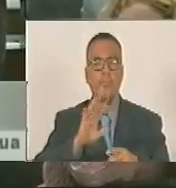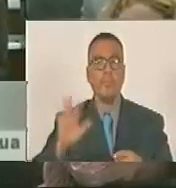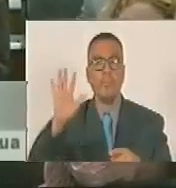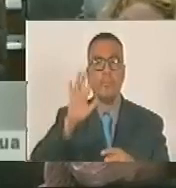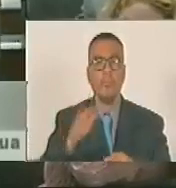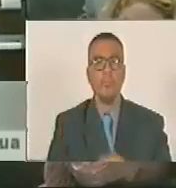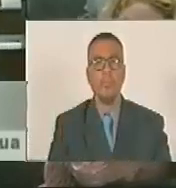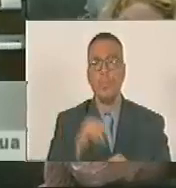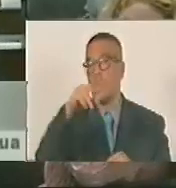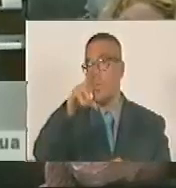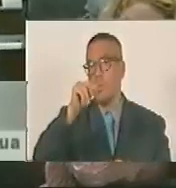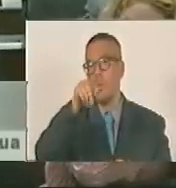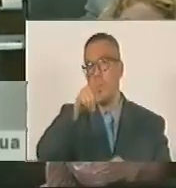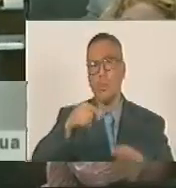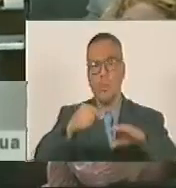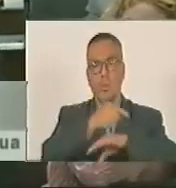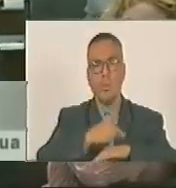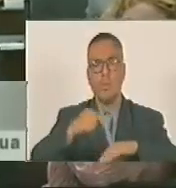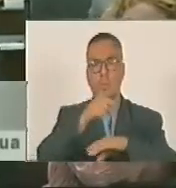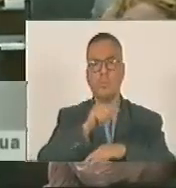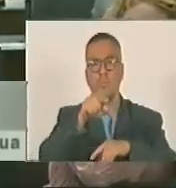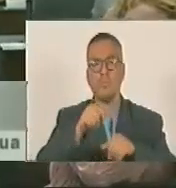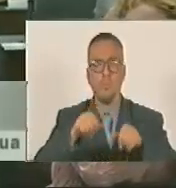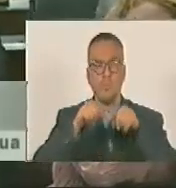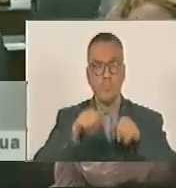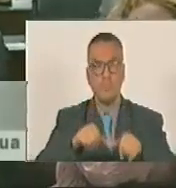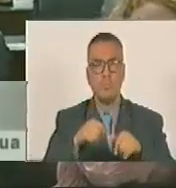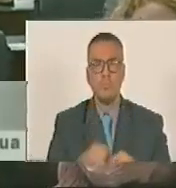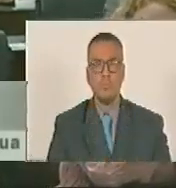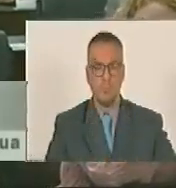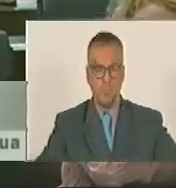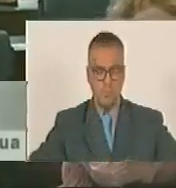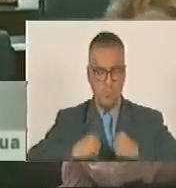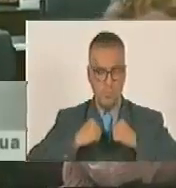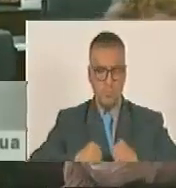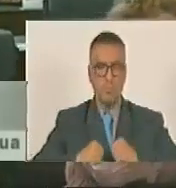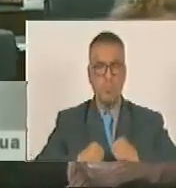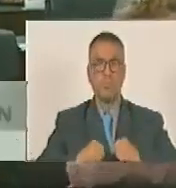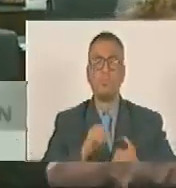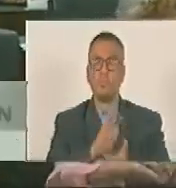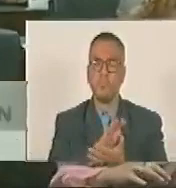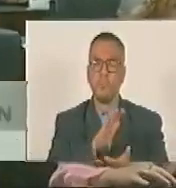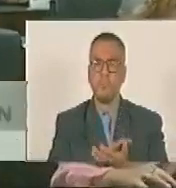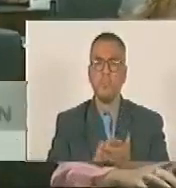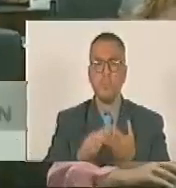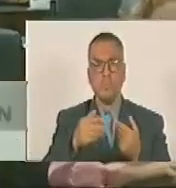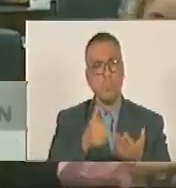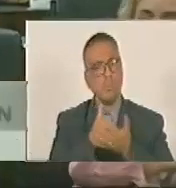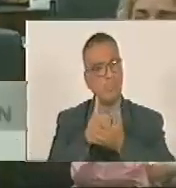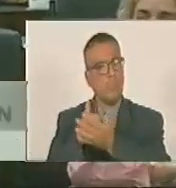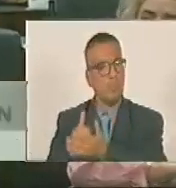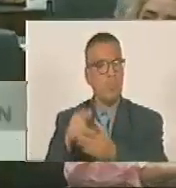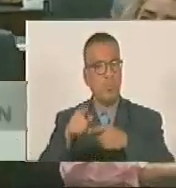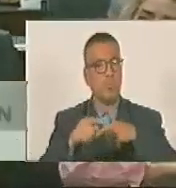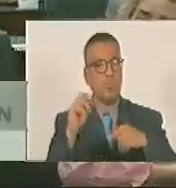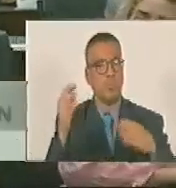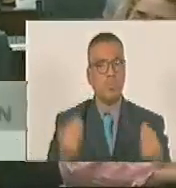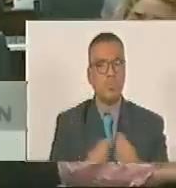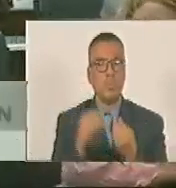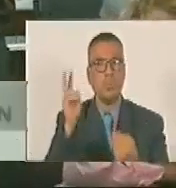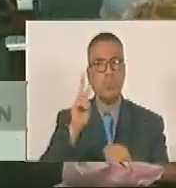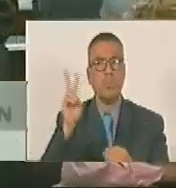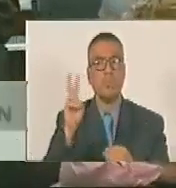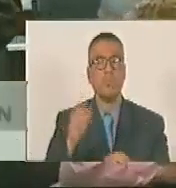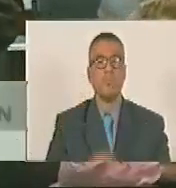Venezuela. Pues no, este gobierno se ha mantenido firme y sereno en la solidaridad con Venezuela. Y por